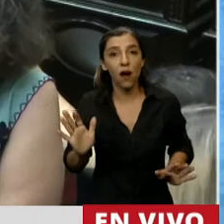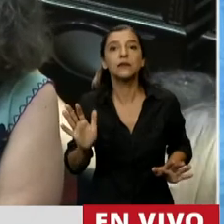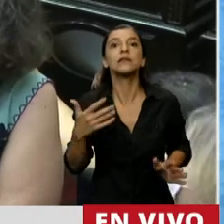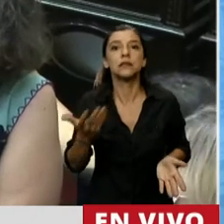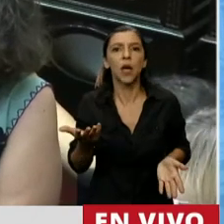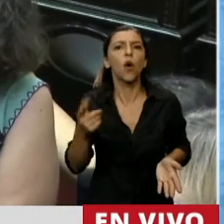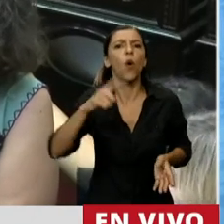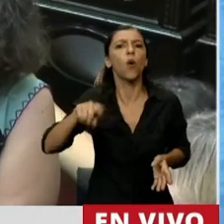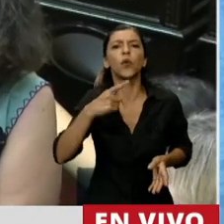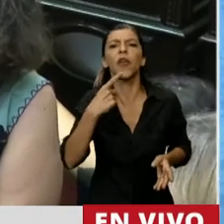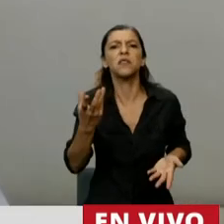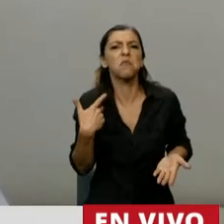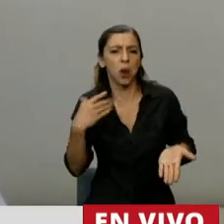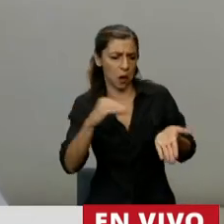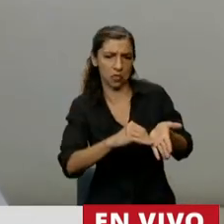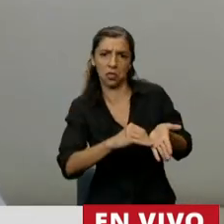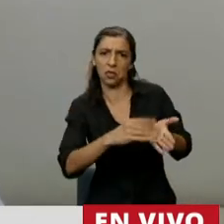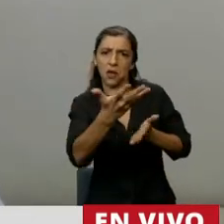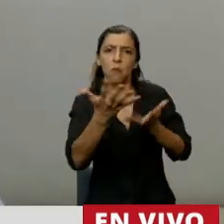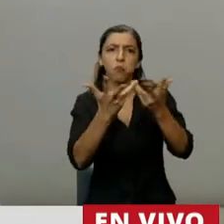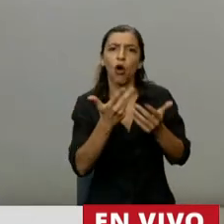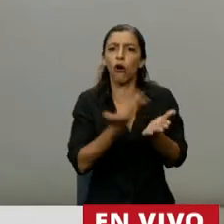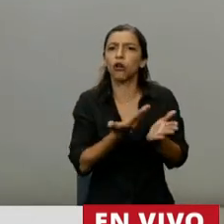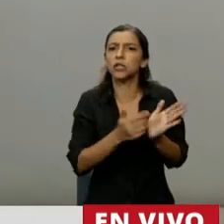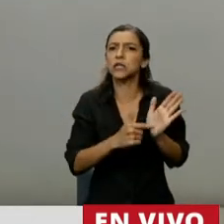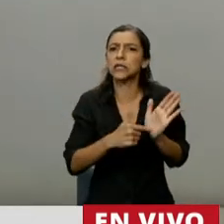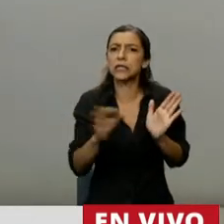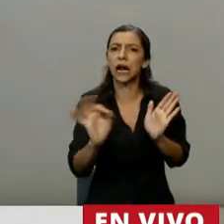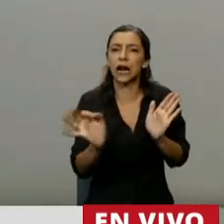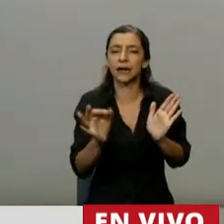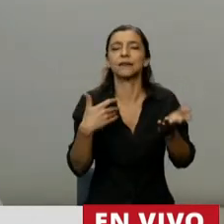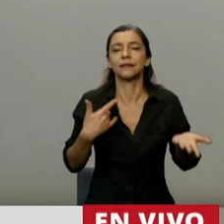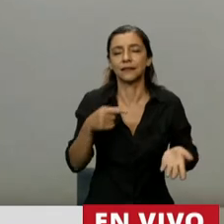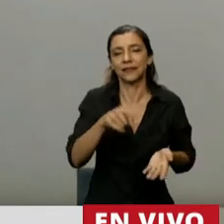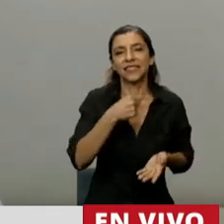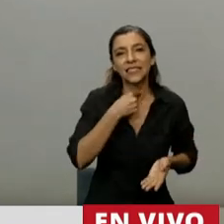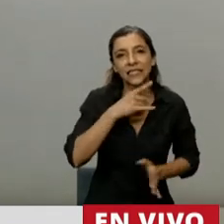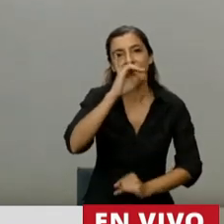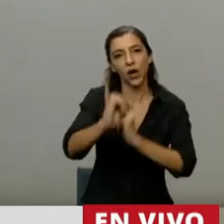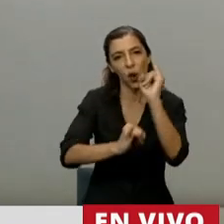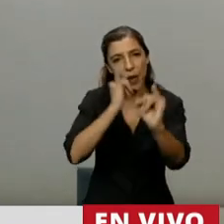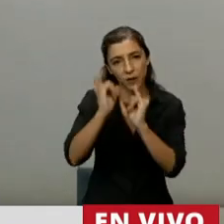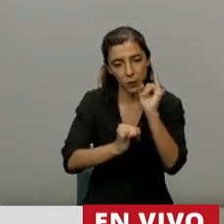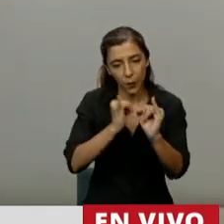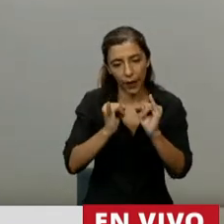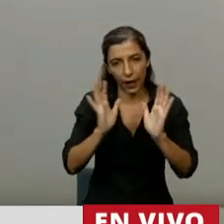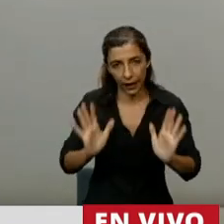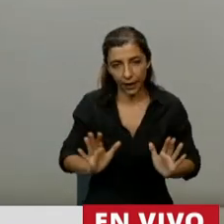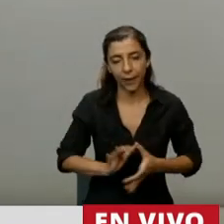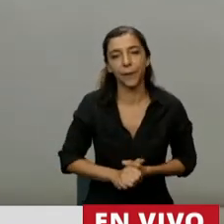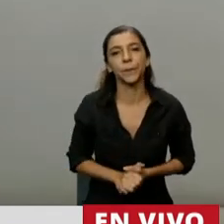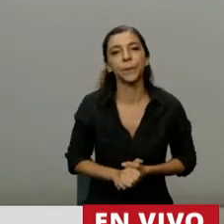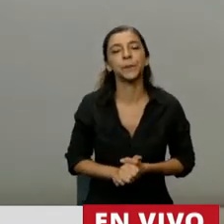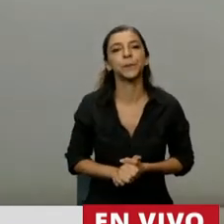ponen? Y ahí está, creo, el eje central de lo que pretendo que se entienda de mi intervención. Miren,